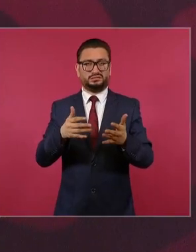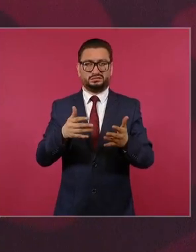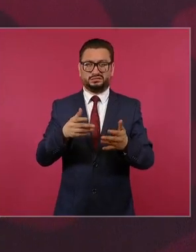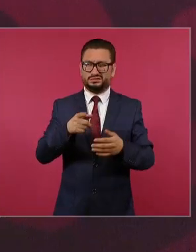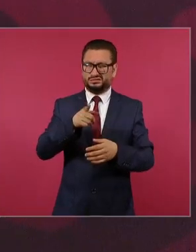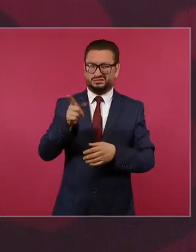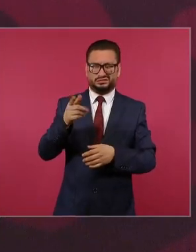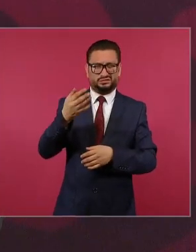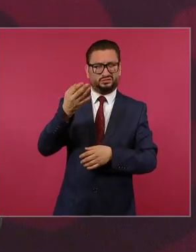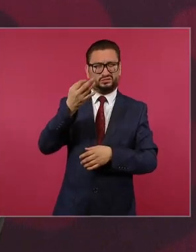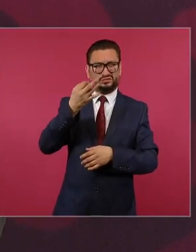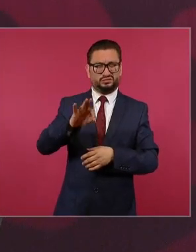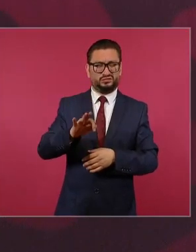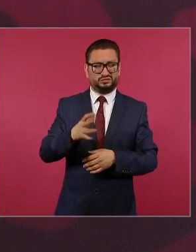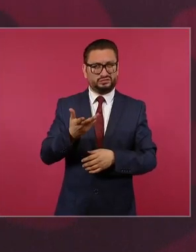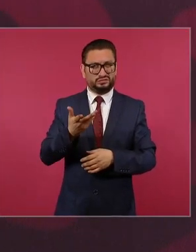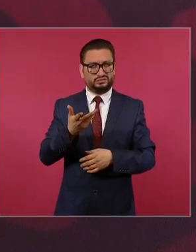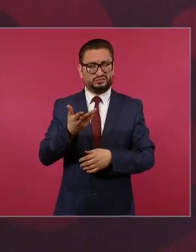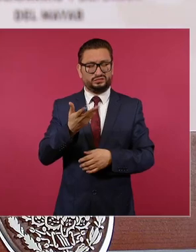groseros.